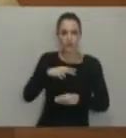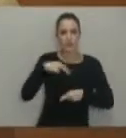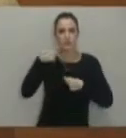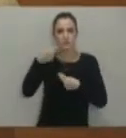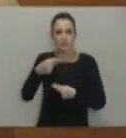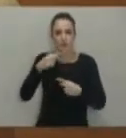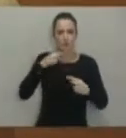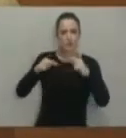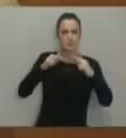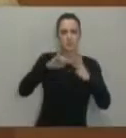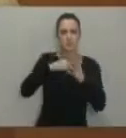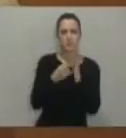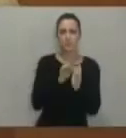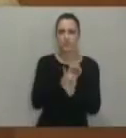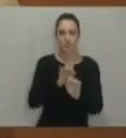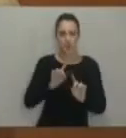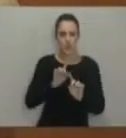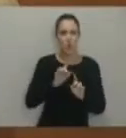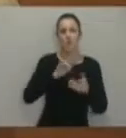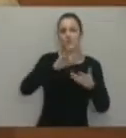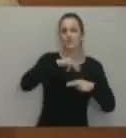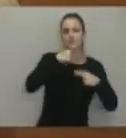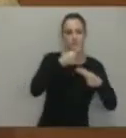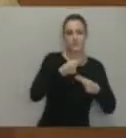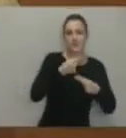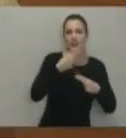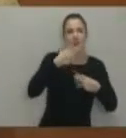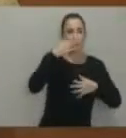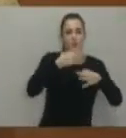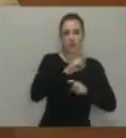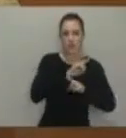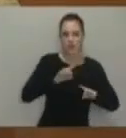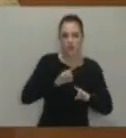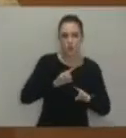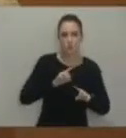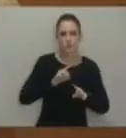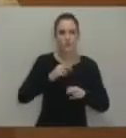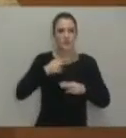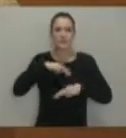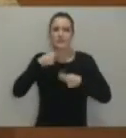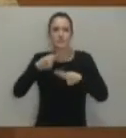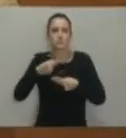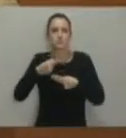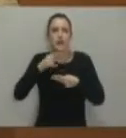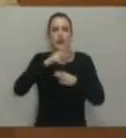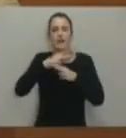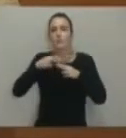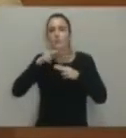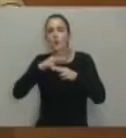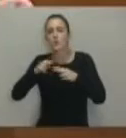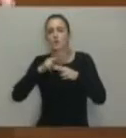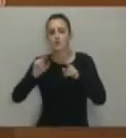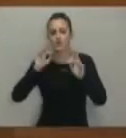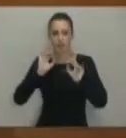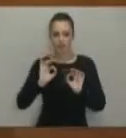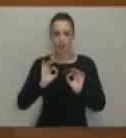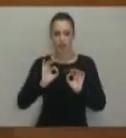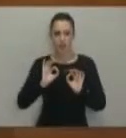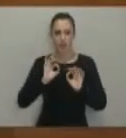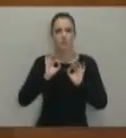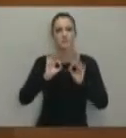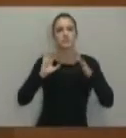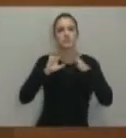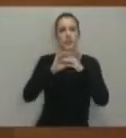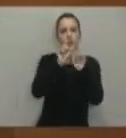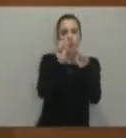no técnica, no jurídica, sino eminentemente política y que tiene que ver con el modelo de prestación de